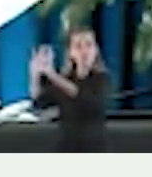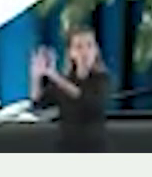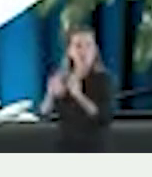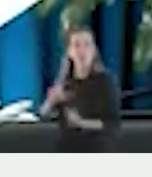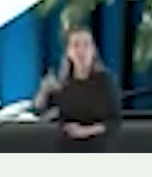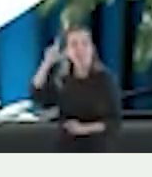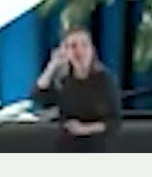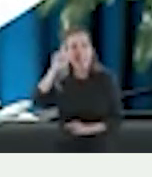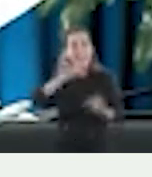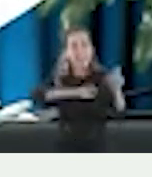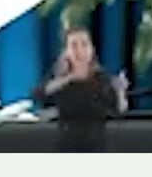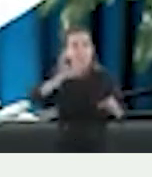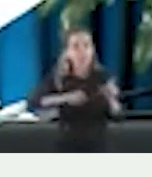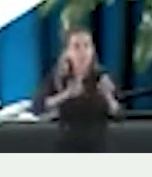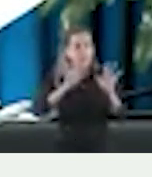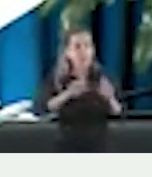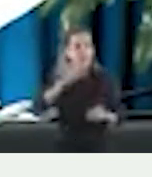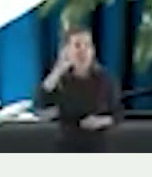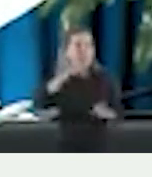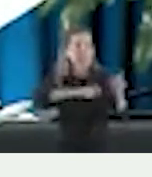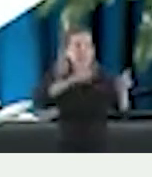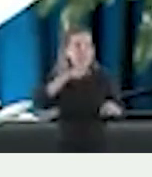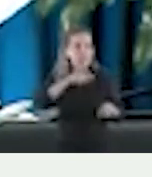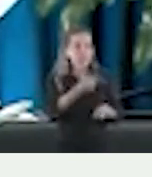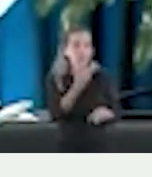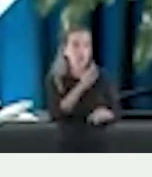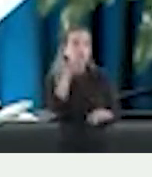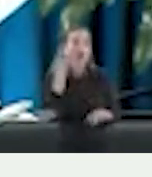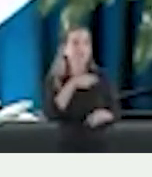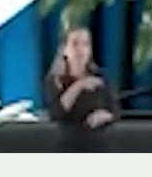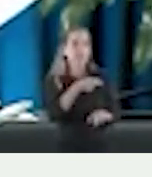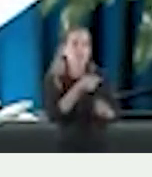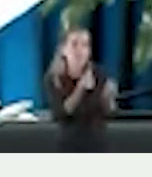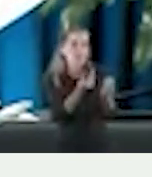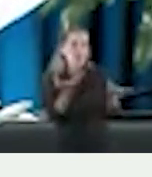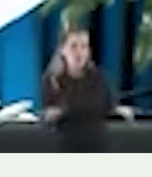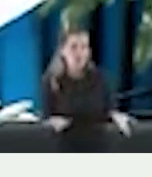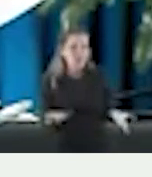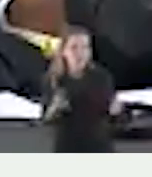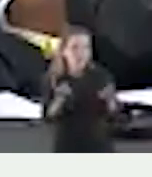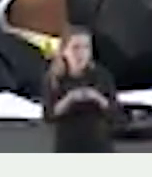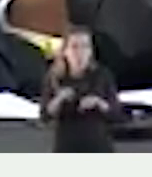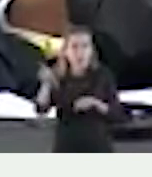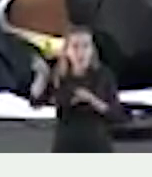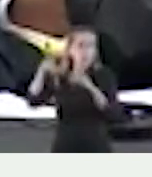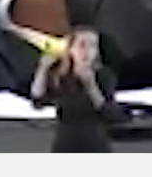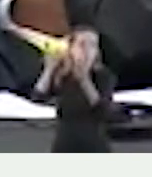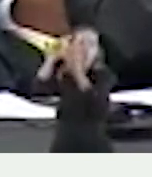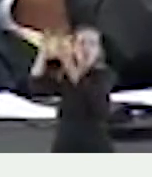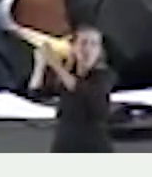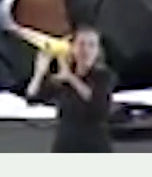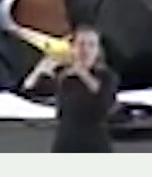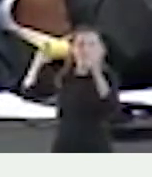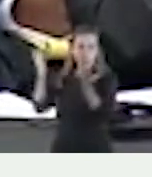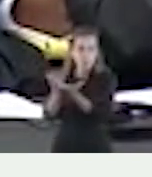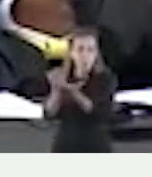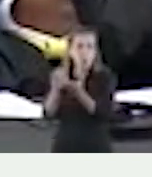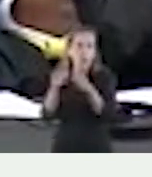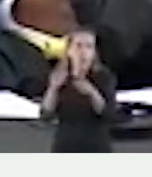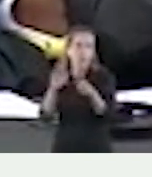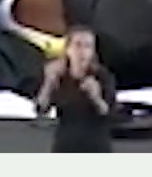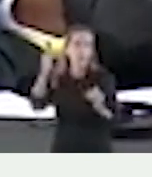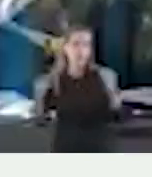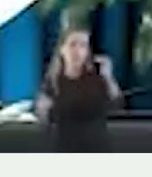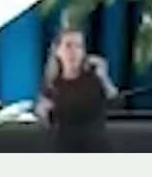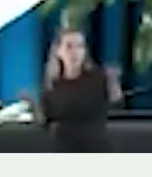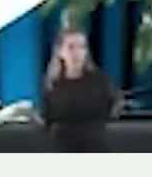patrimonio que el 40% de la humanidad, uno se da cuenta de la injusticia de este mundo. En pandemia pudimos ver cómo se distribuyeron